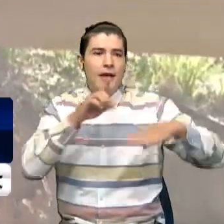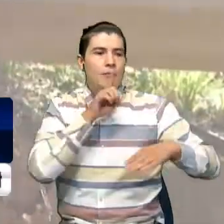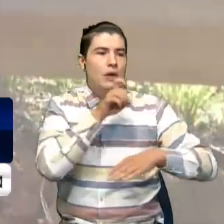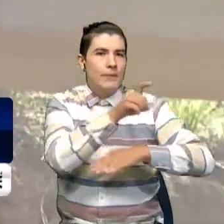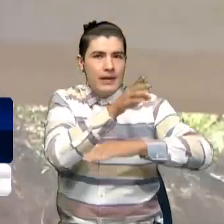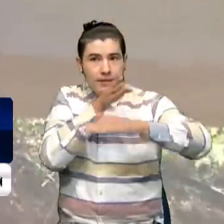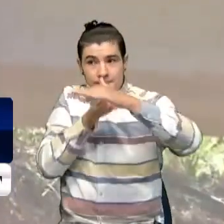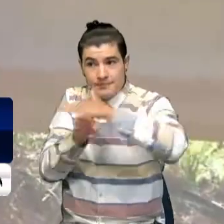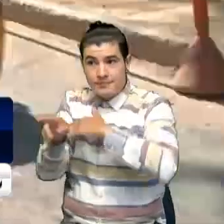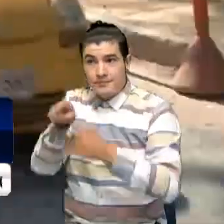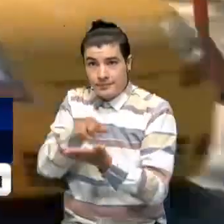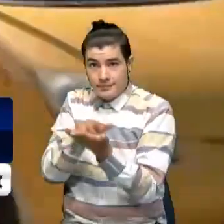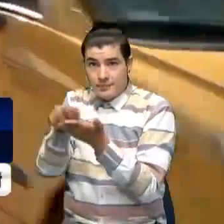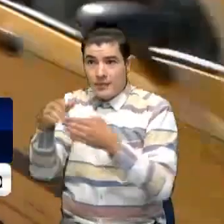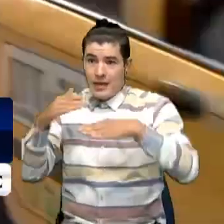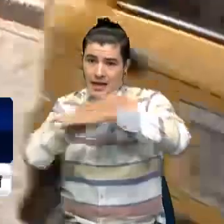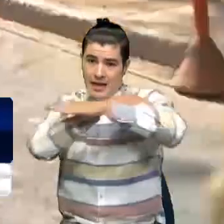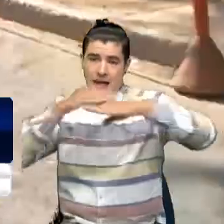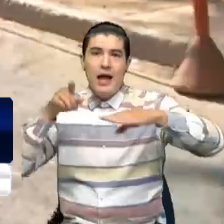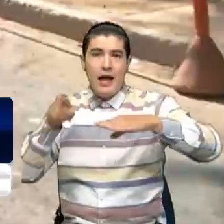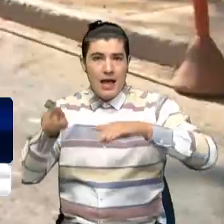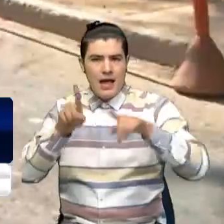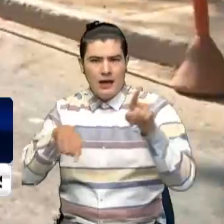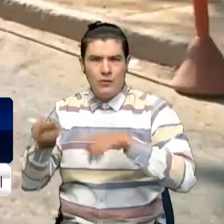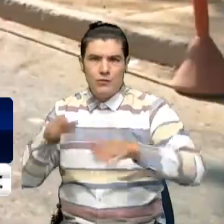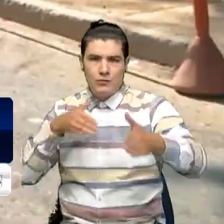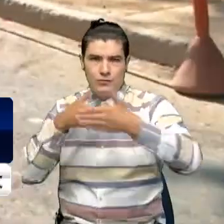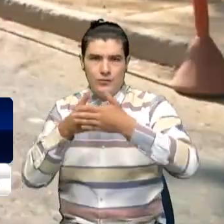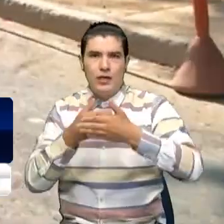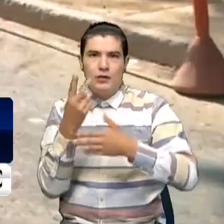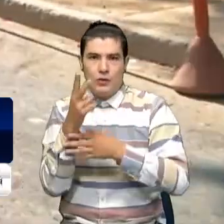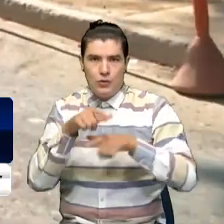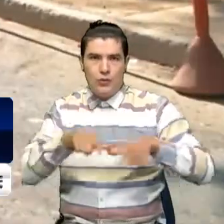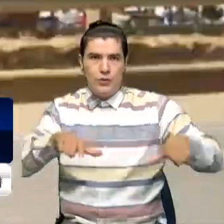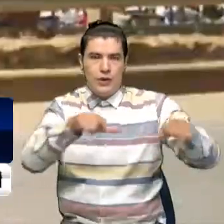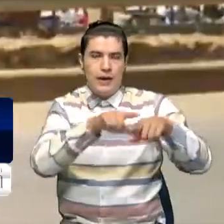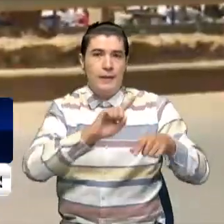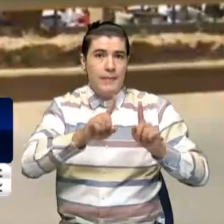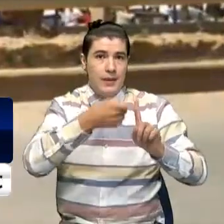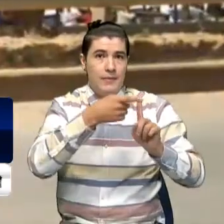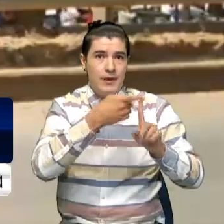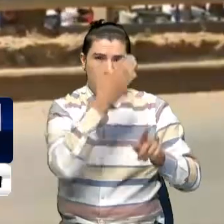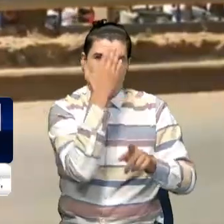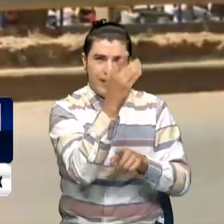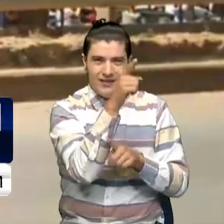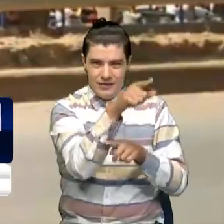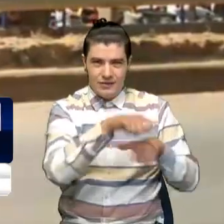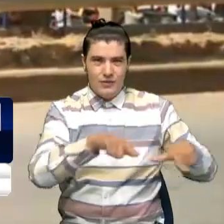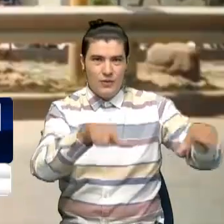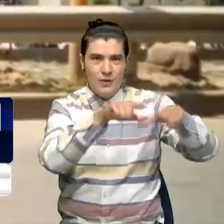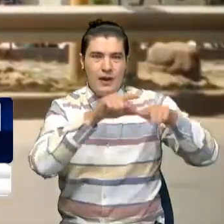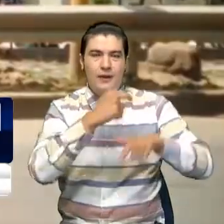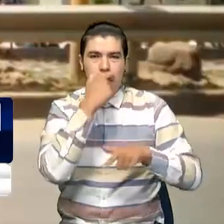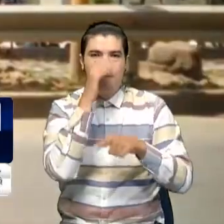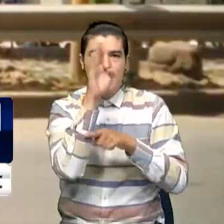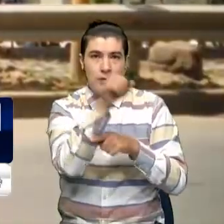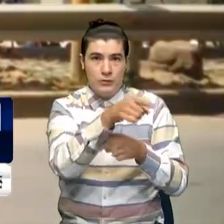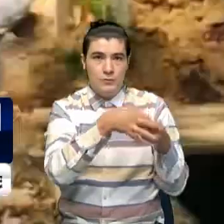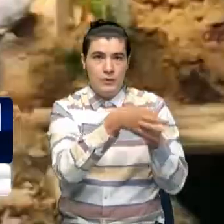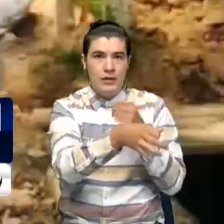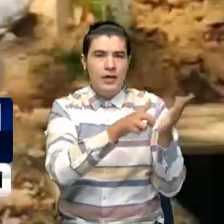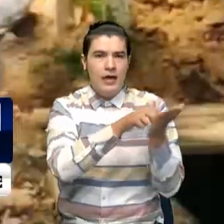Bucaramanga conduce hacia Girón se adelantarán cierres parciales en dos puntos. El primer punto será frente a las instalaciones de la Dirección de Tránsito de